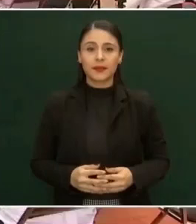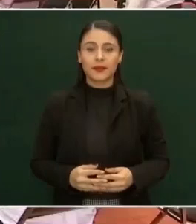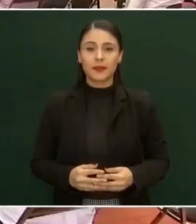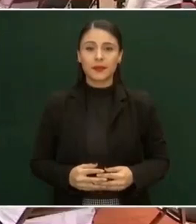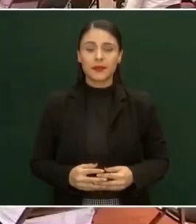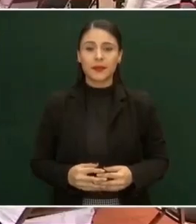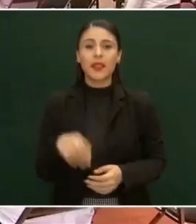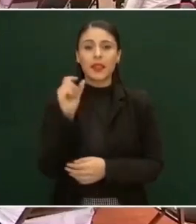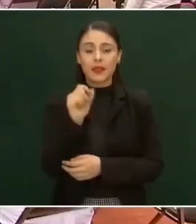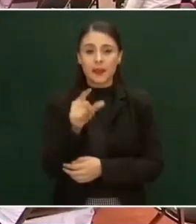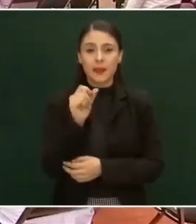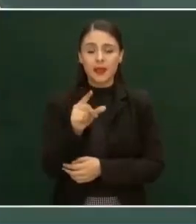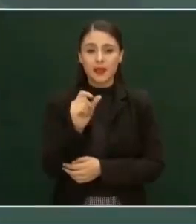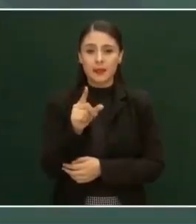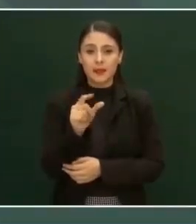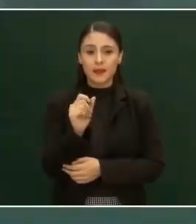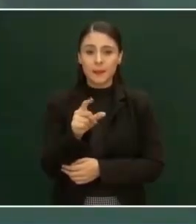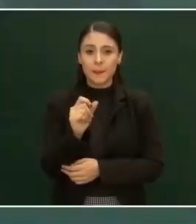y